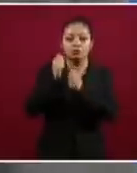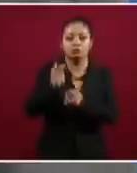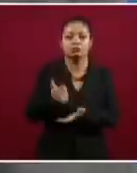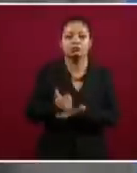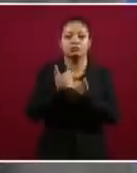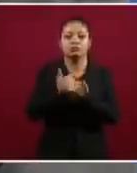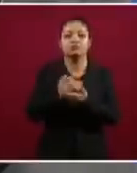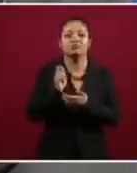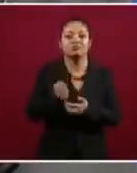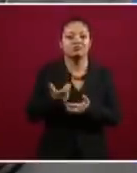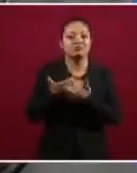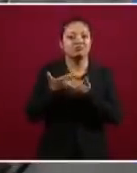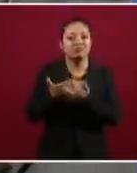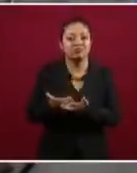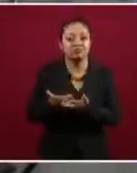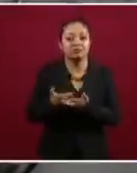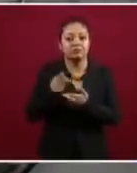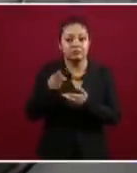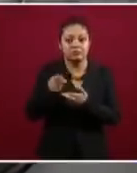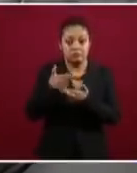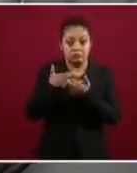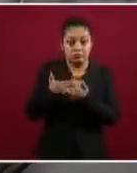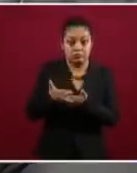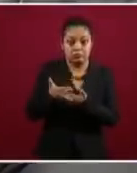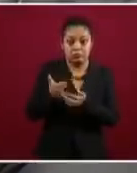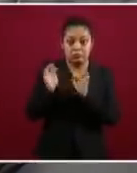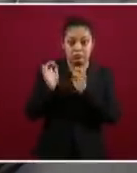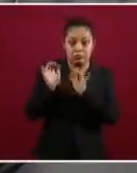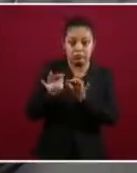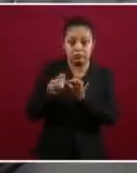produce riqueza y distribuye riqueza,